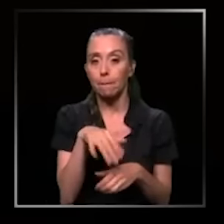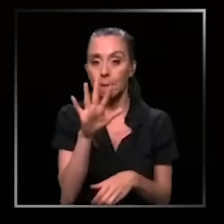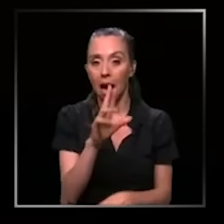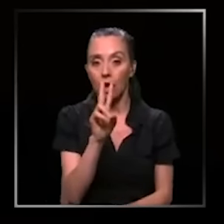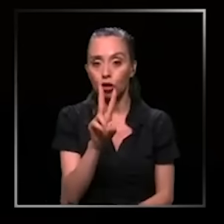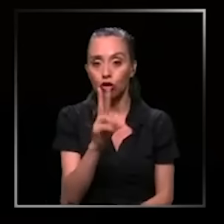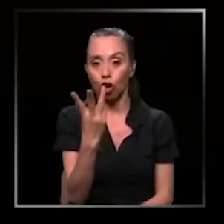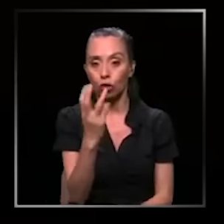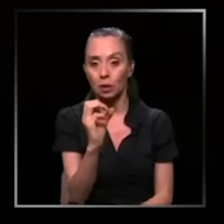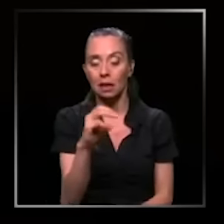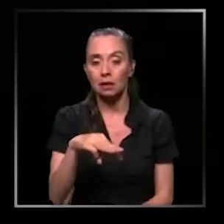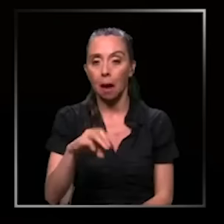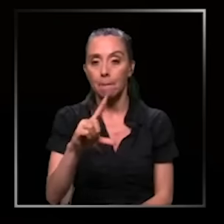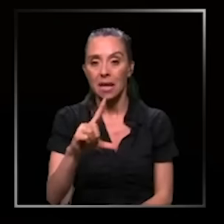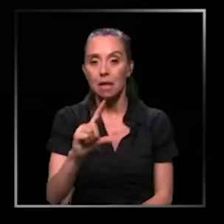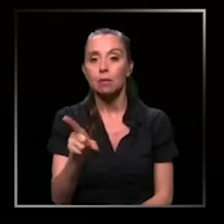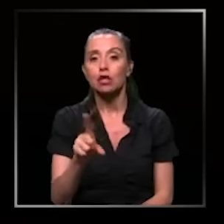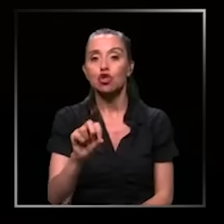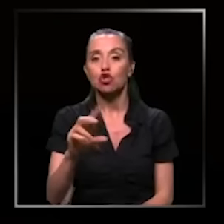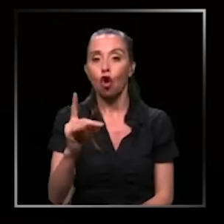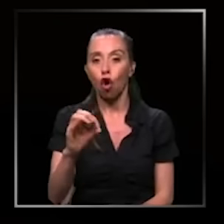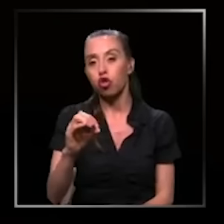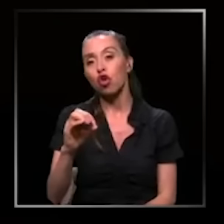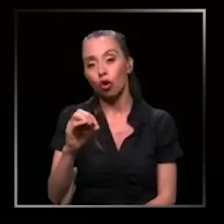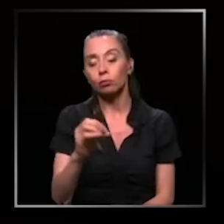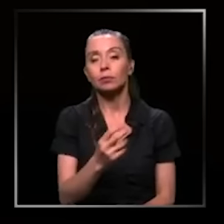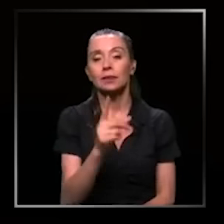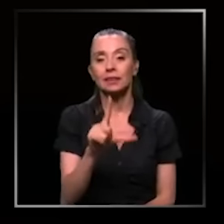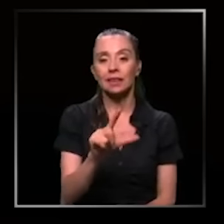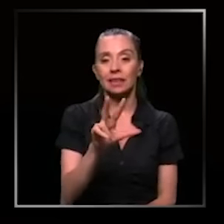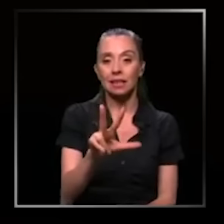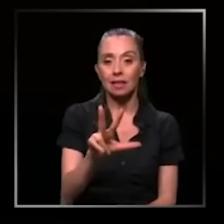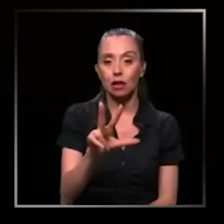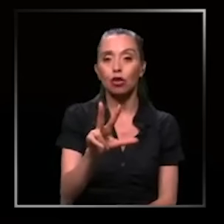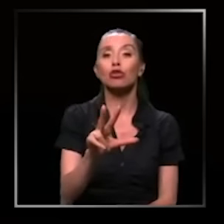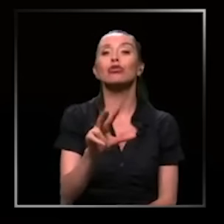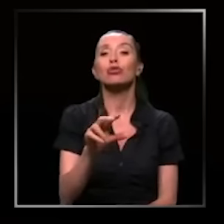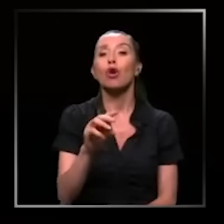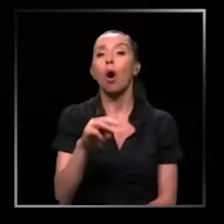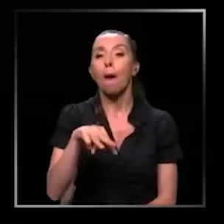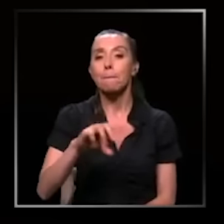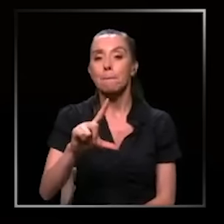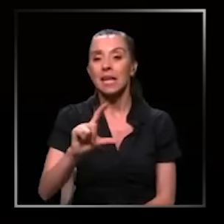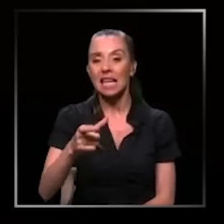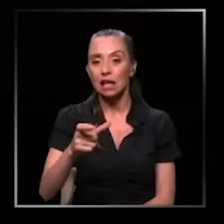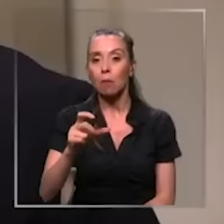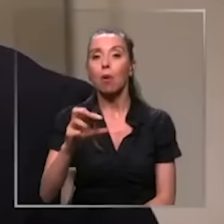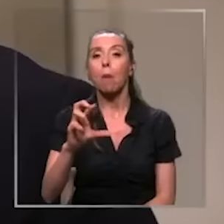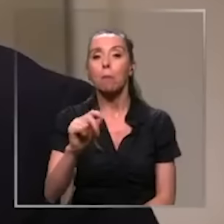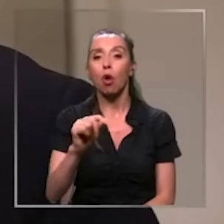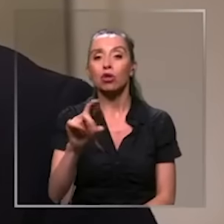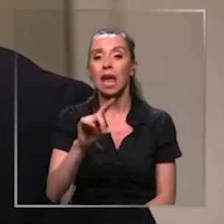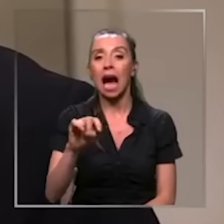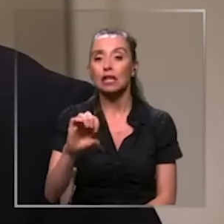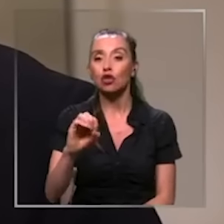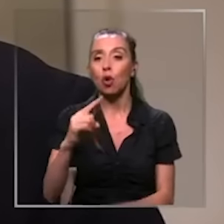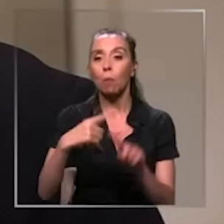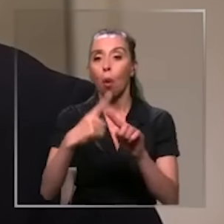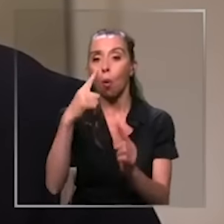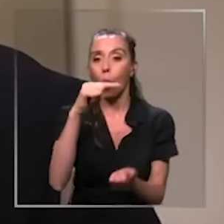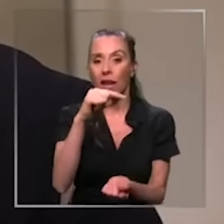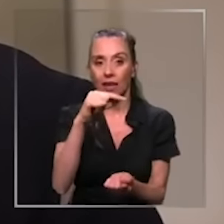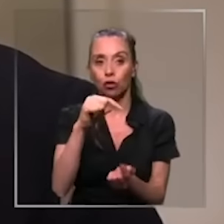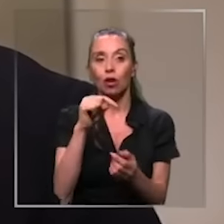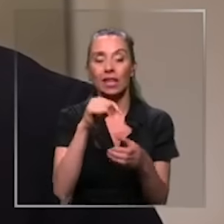de 230 miligramos de sodio y más de 78 de potasio por litro. Todos los alimentos o todos estos